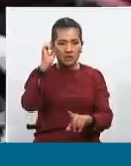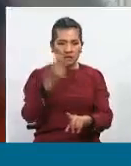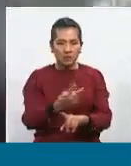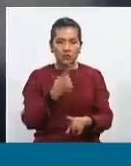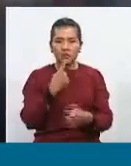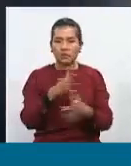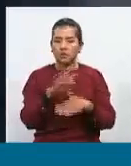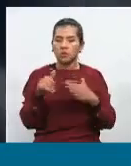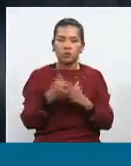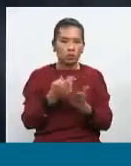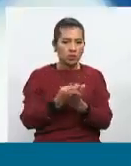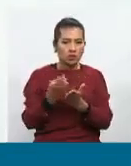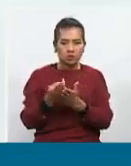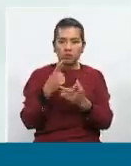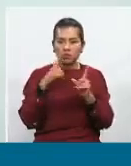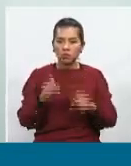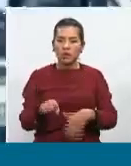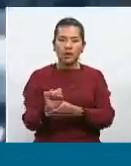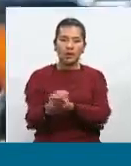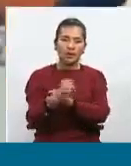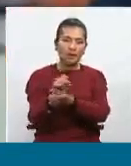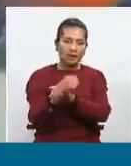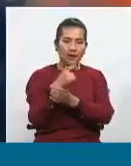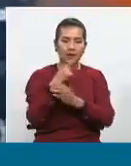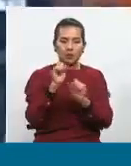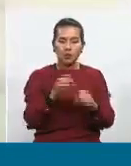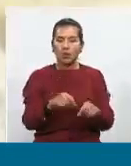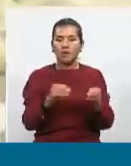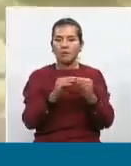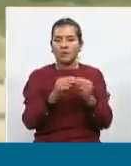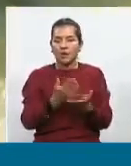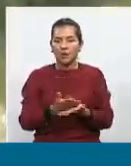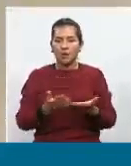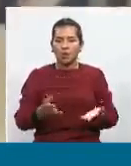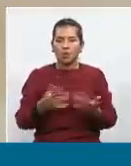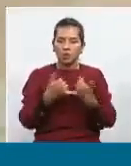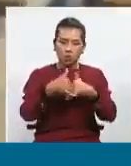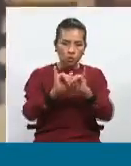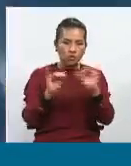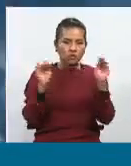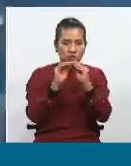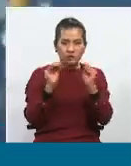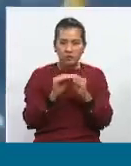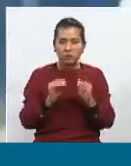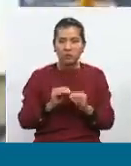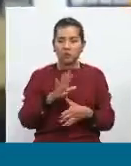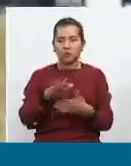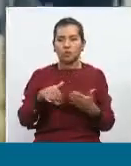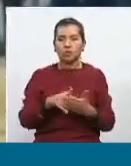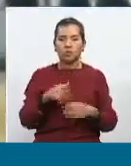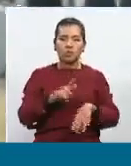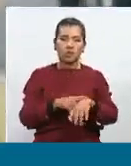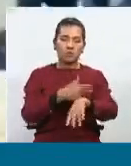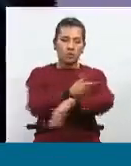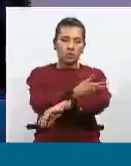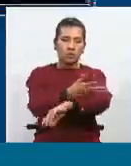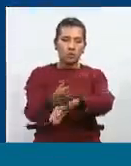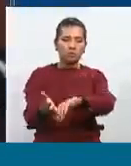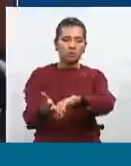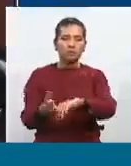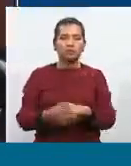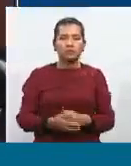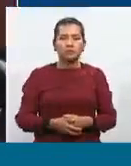franquea la ley para poder chicanear, para poder demorar, para poder hacer durar lo más posible una acción.